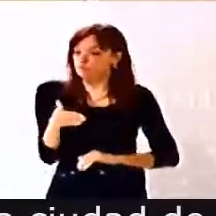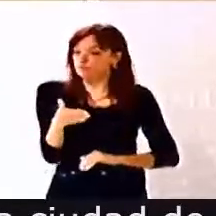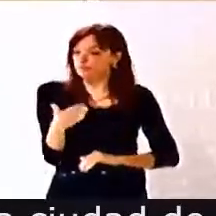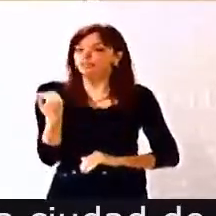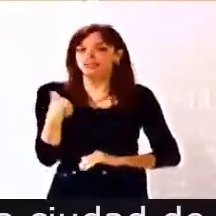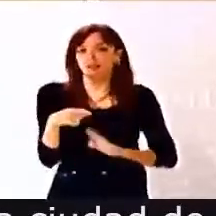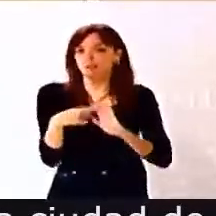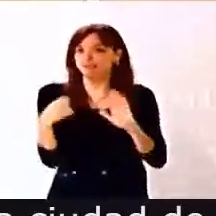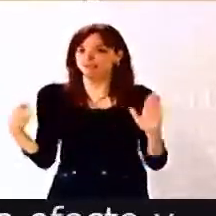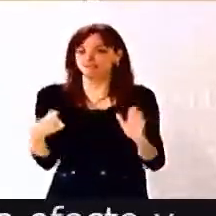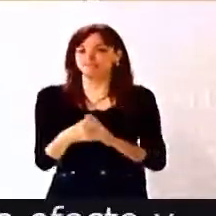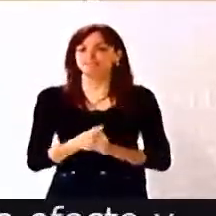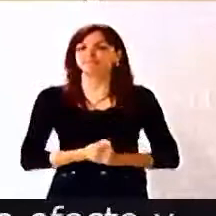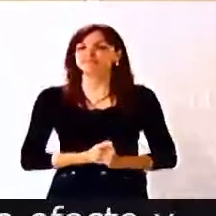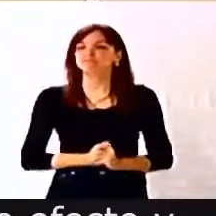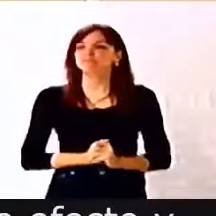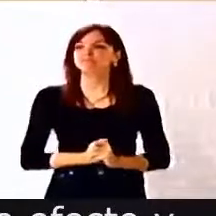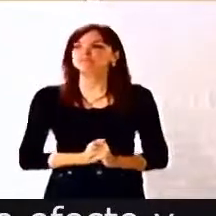abandonemos.